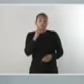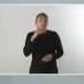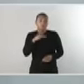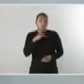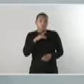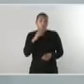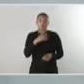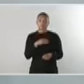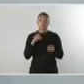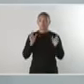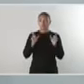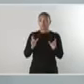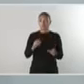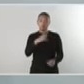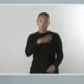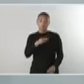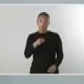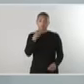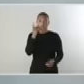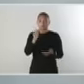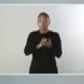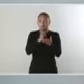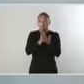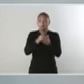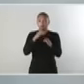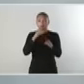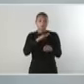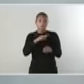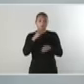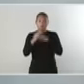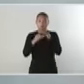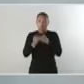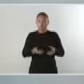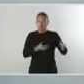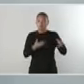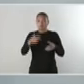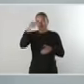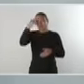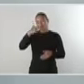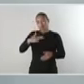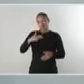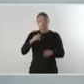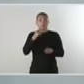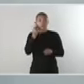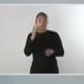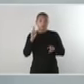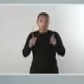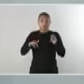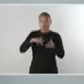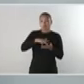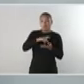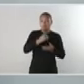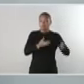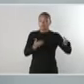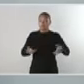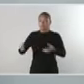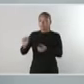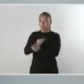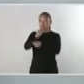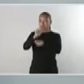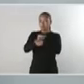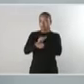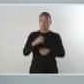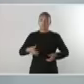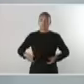por la seguridad de sus hijos Quiero un Tamaulipas donde podamos transitar libremente por las noches que podamos transitar en las carreteras en